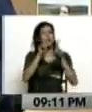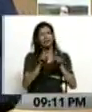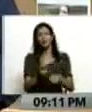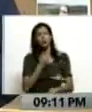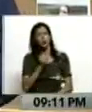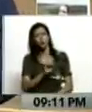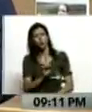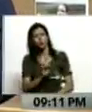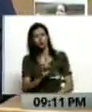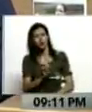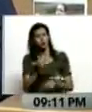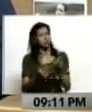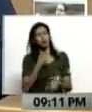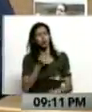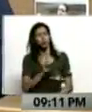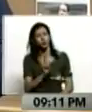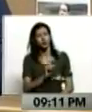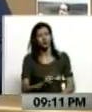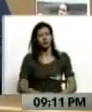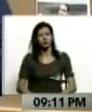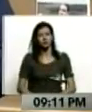gente no le gusta hacer prueba